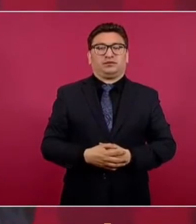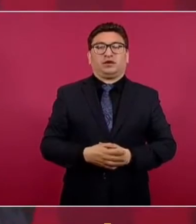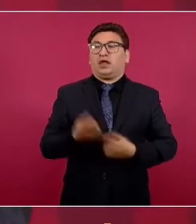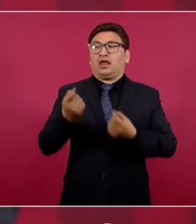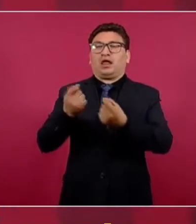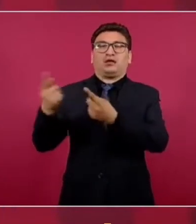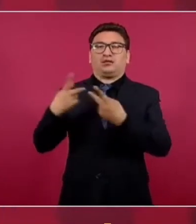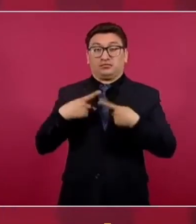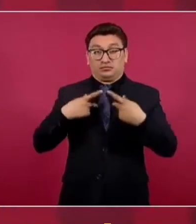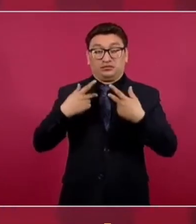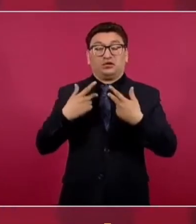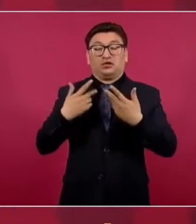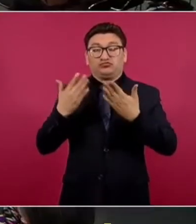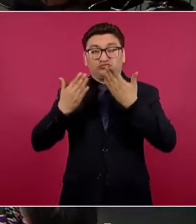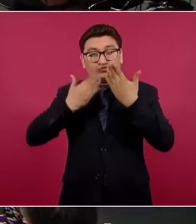comunicaciones